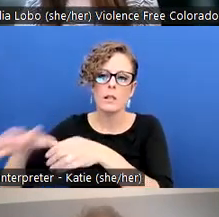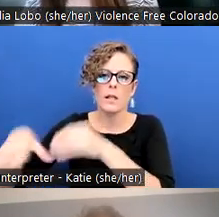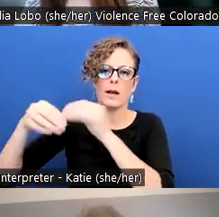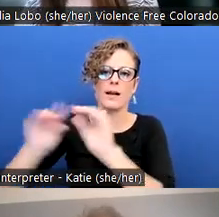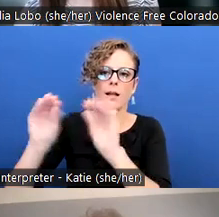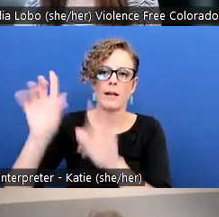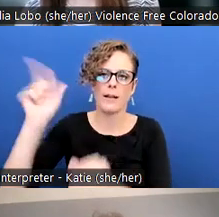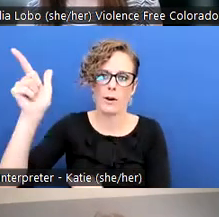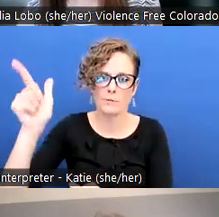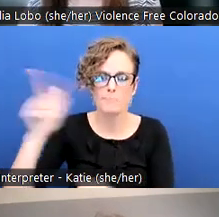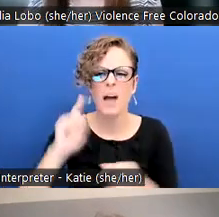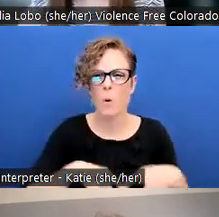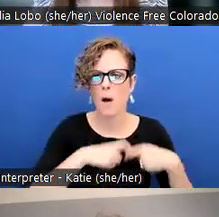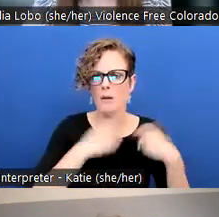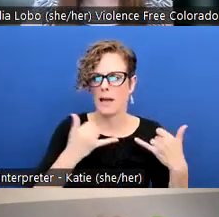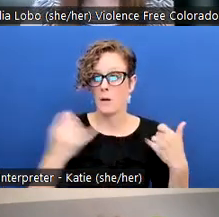adelante.